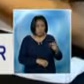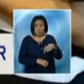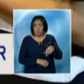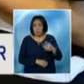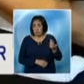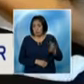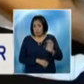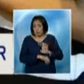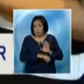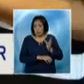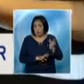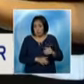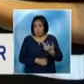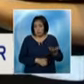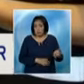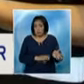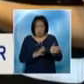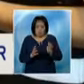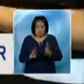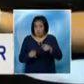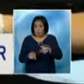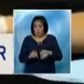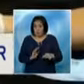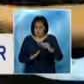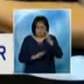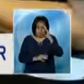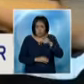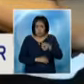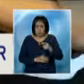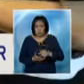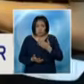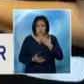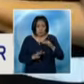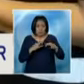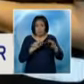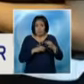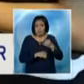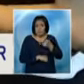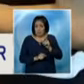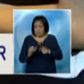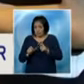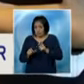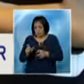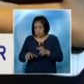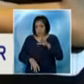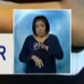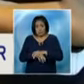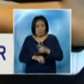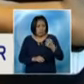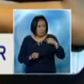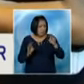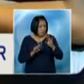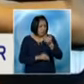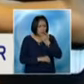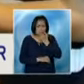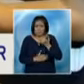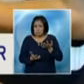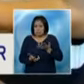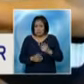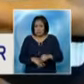ciudadanos ecuatorianos. A un costado de la dependencia policial se encuentran los familiares de las personas intervenidas, preocupadas por la